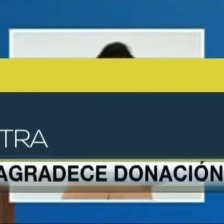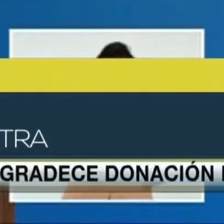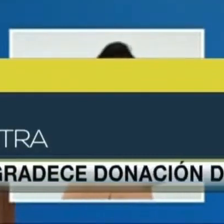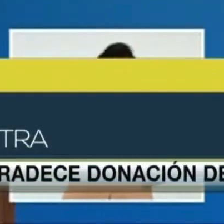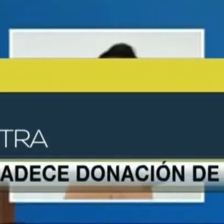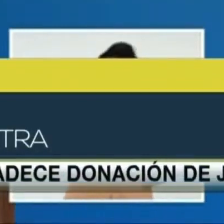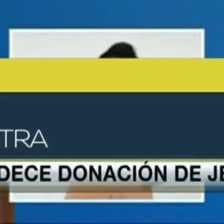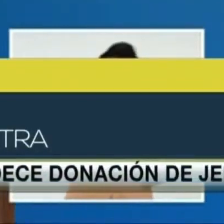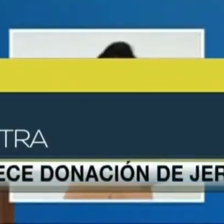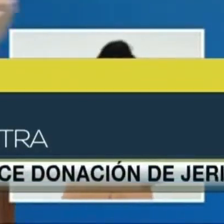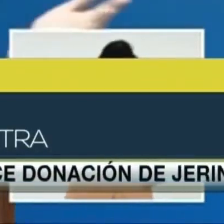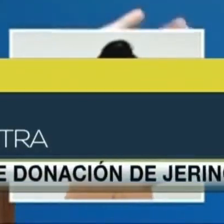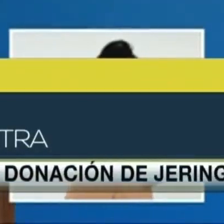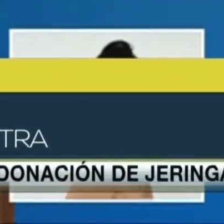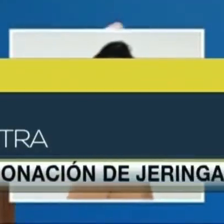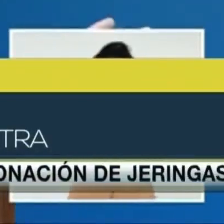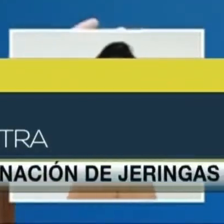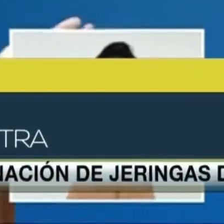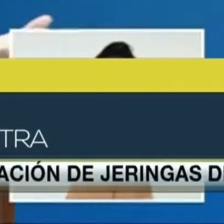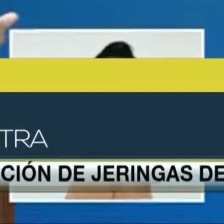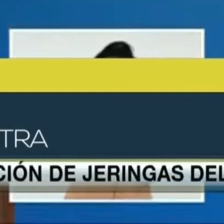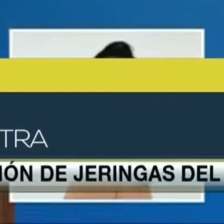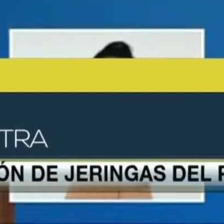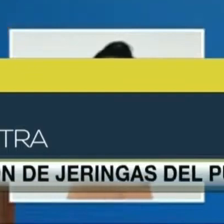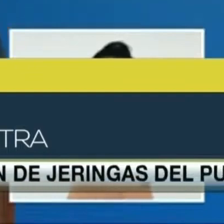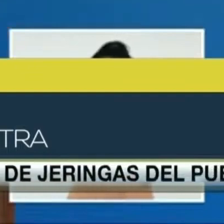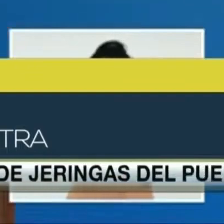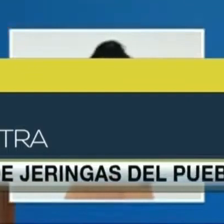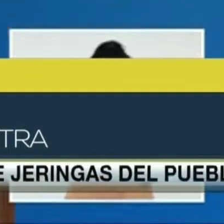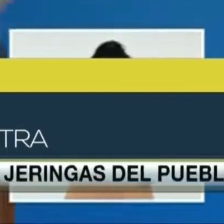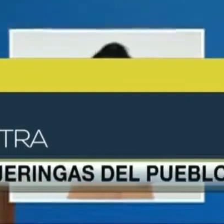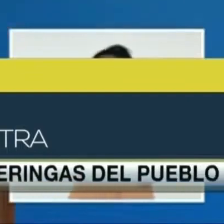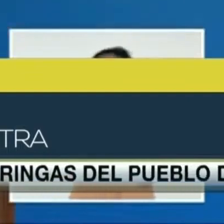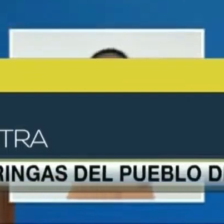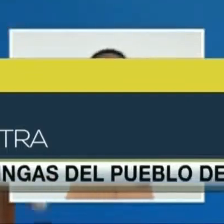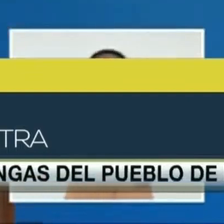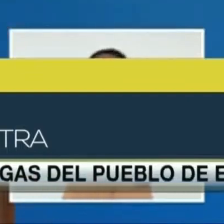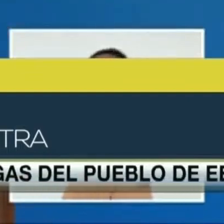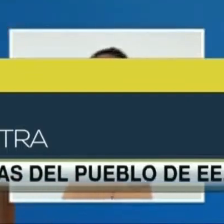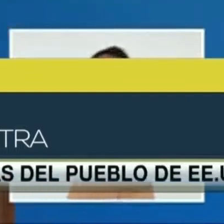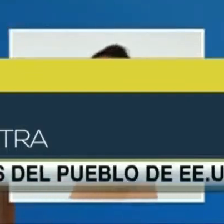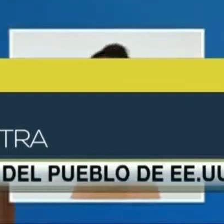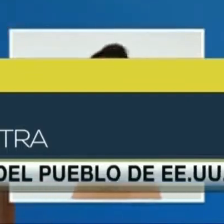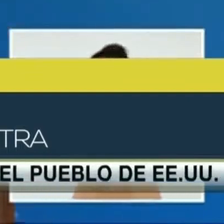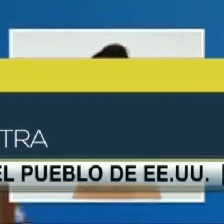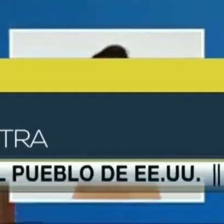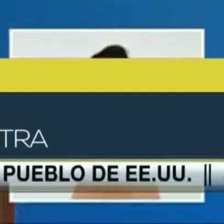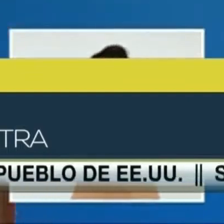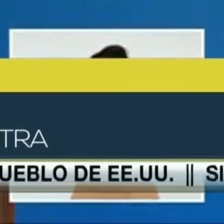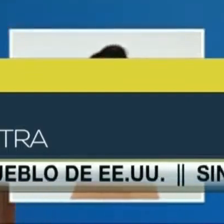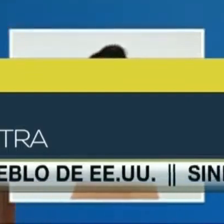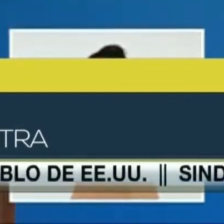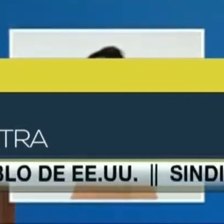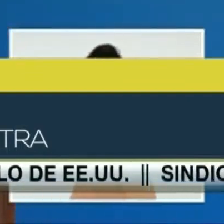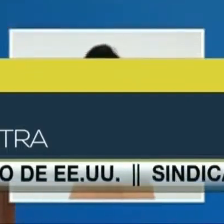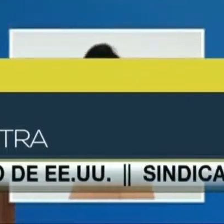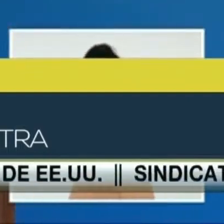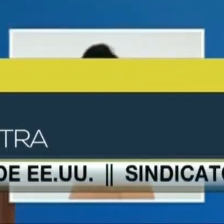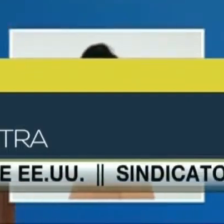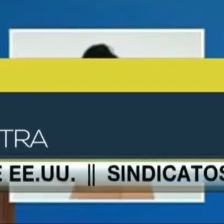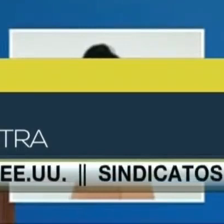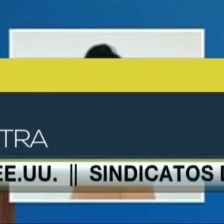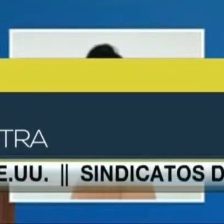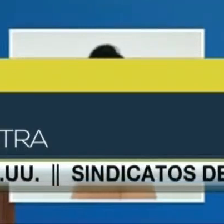remesas. Los emplazo a que expliquen qué quieren decir o a que presenten